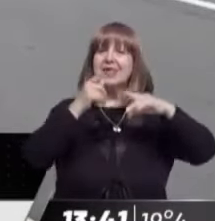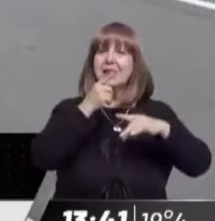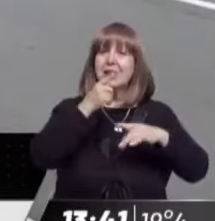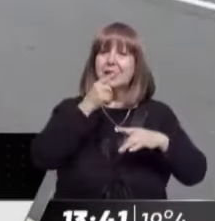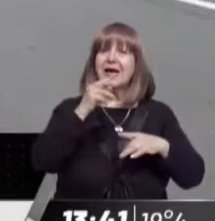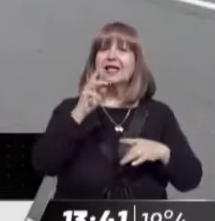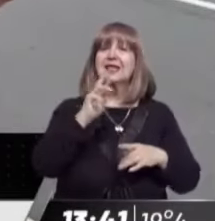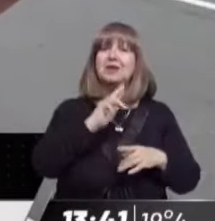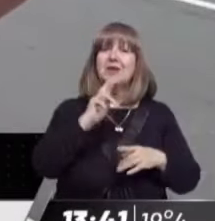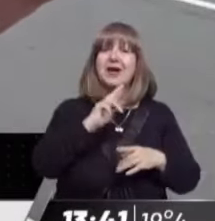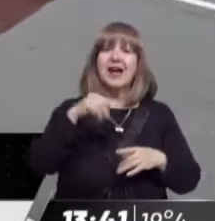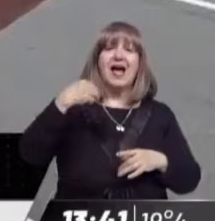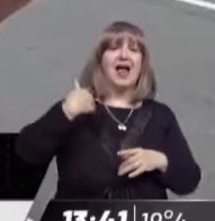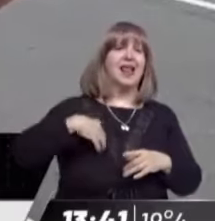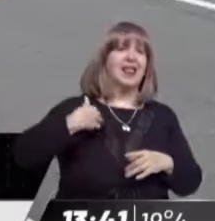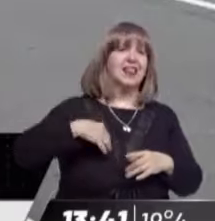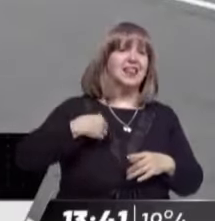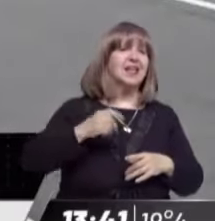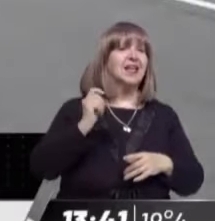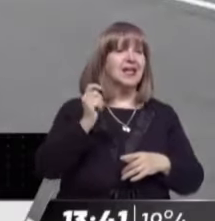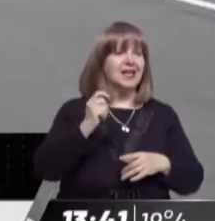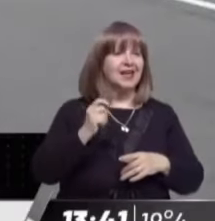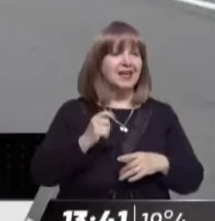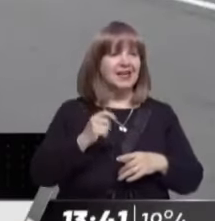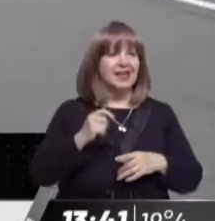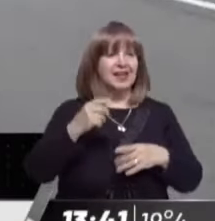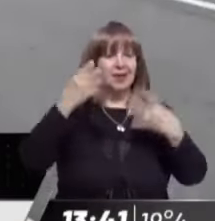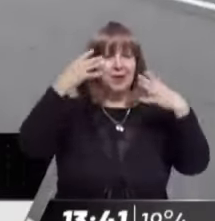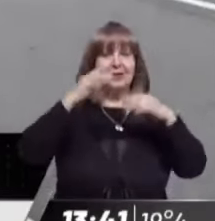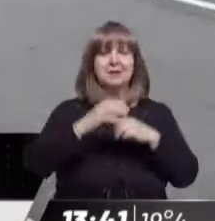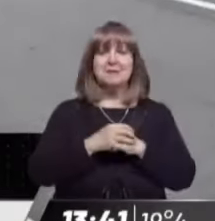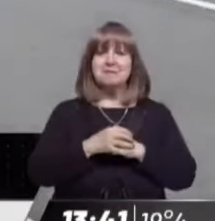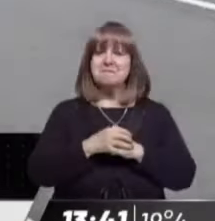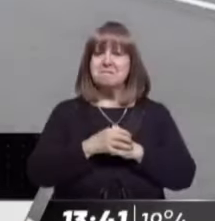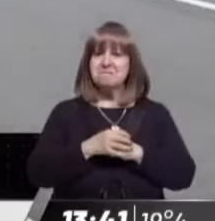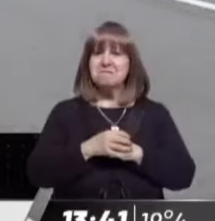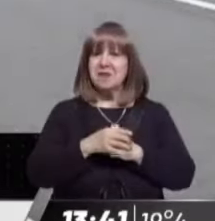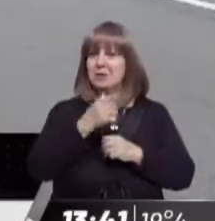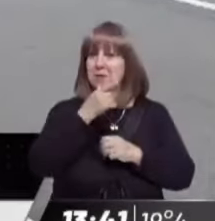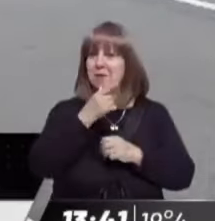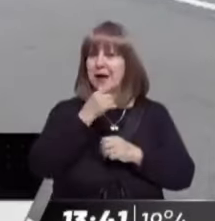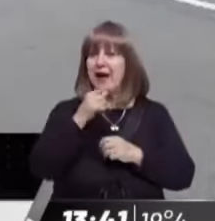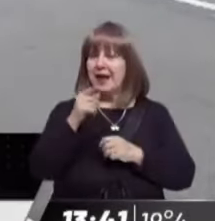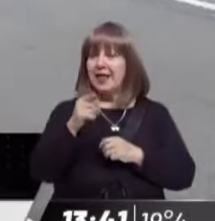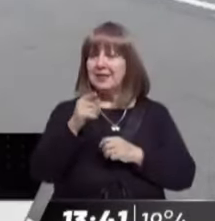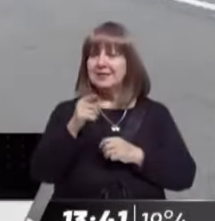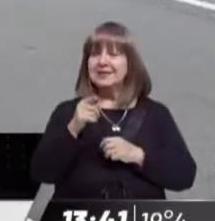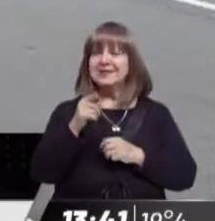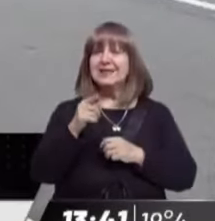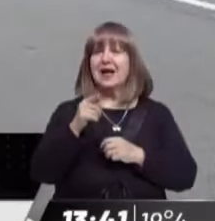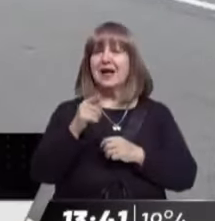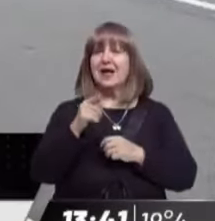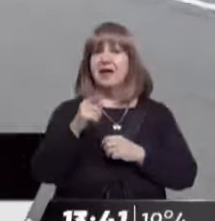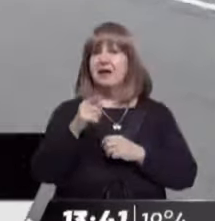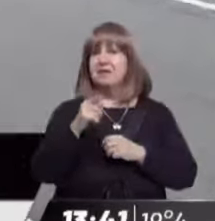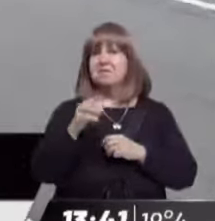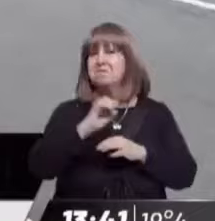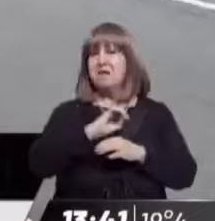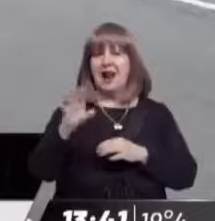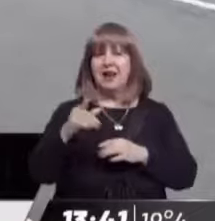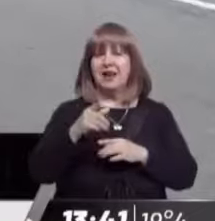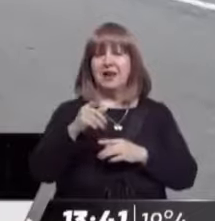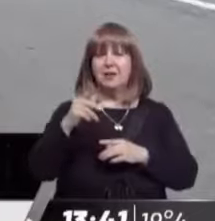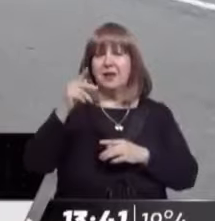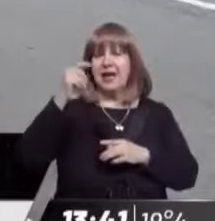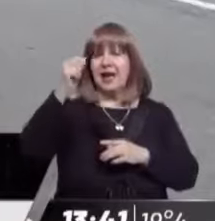aire. Tiene un aire. El pelo también. Las pestañas. Les salió, les vamos a mandar a hacer lecciones de dibujo al que dibujó esto, porque creo